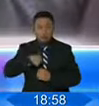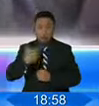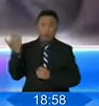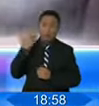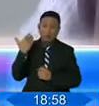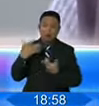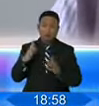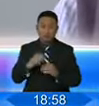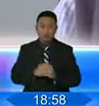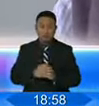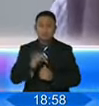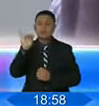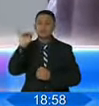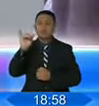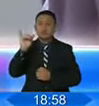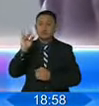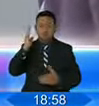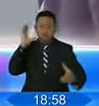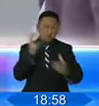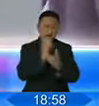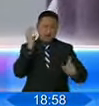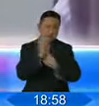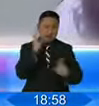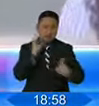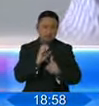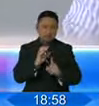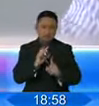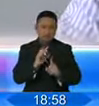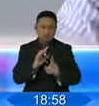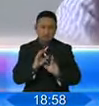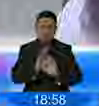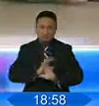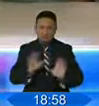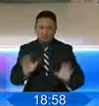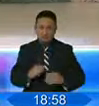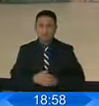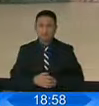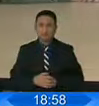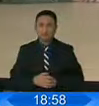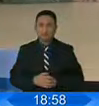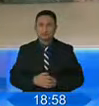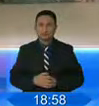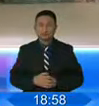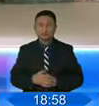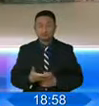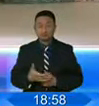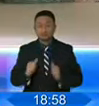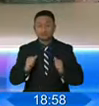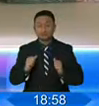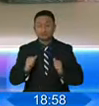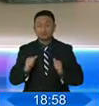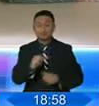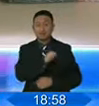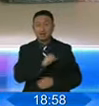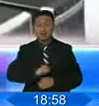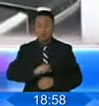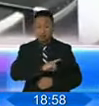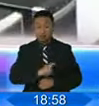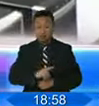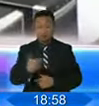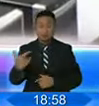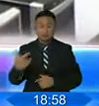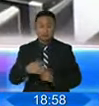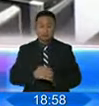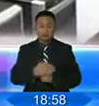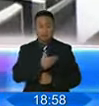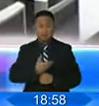o en la sabatina será, pues, digamos, simplemente sacrificado. Actitud presidencial que Fundamedios cree es el mejor momento